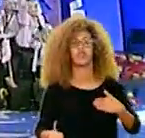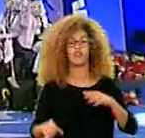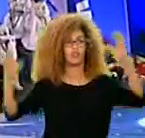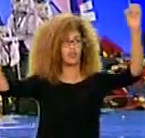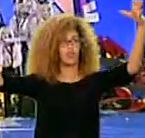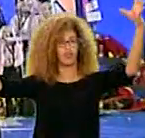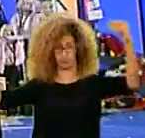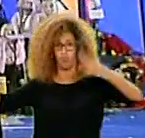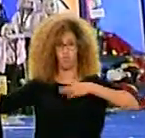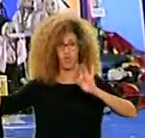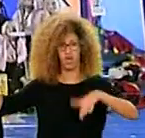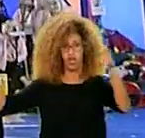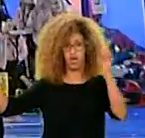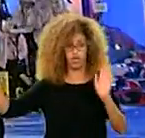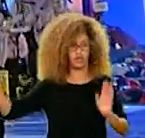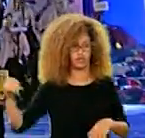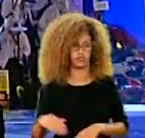apagaban.